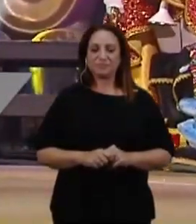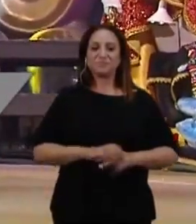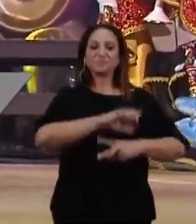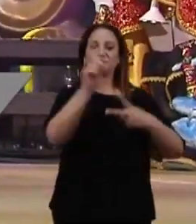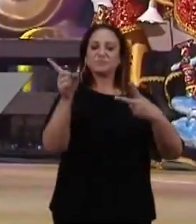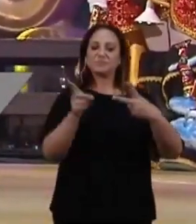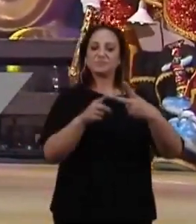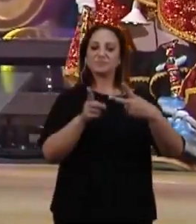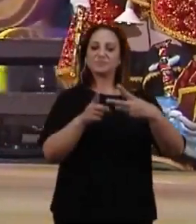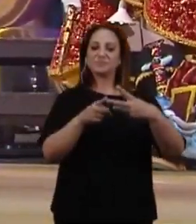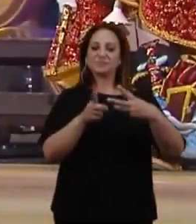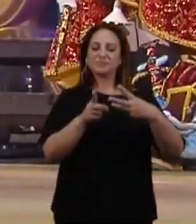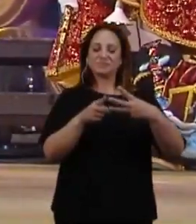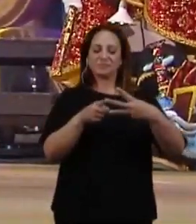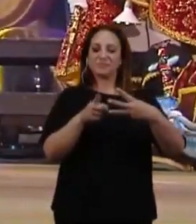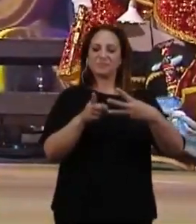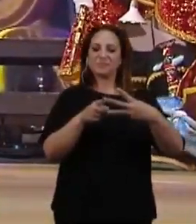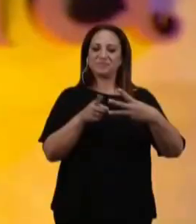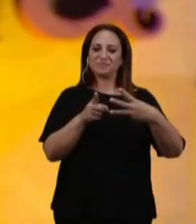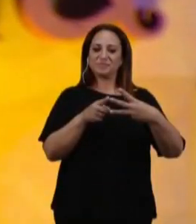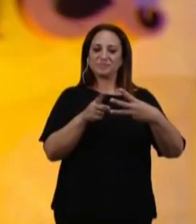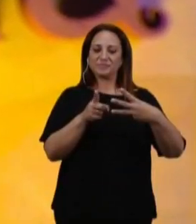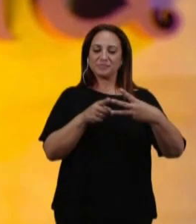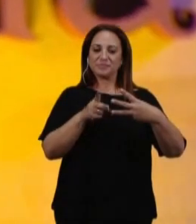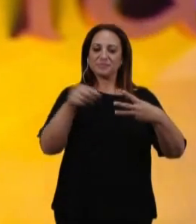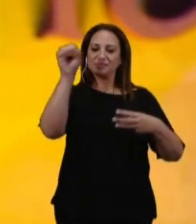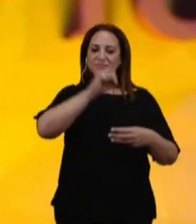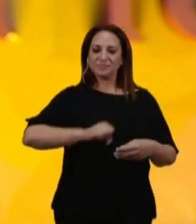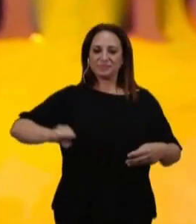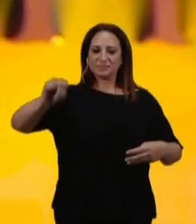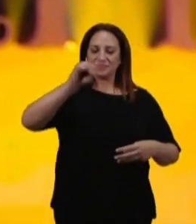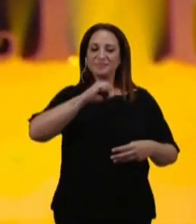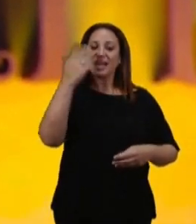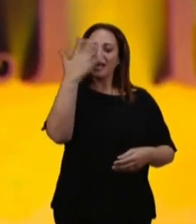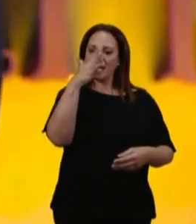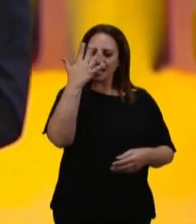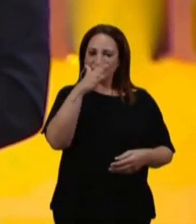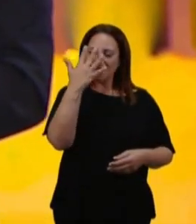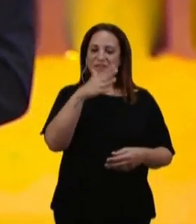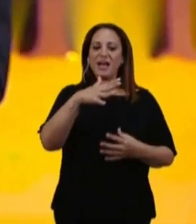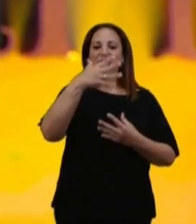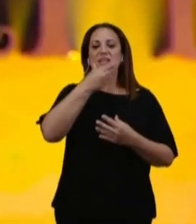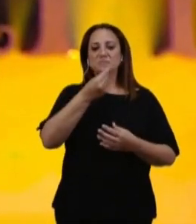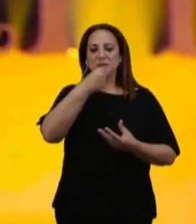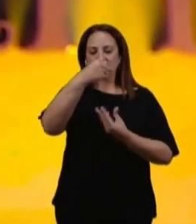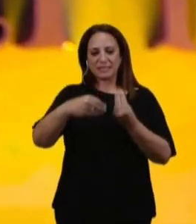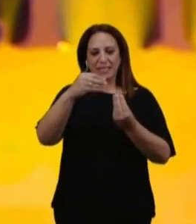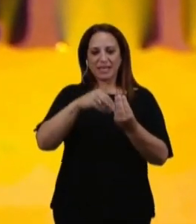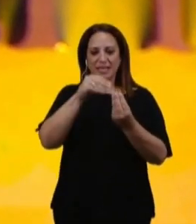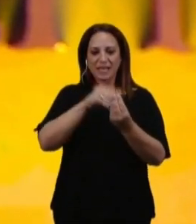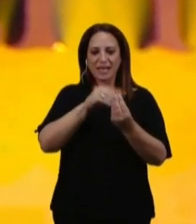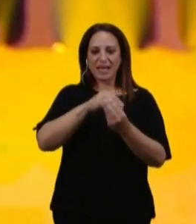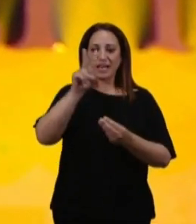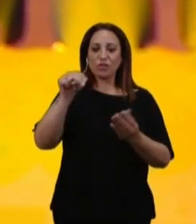Segundo premio de interpretación del Carnaval de las Palmas de Gran Canaria 2020